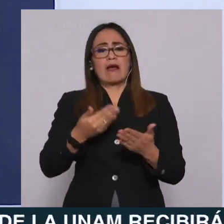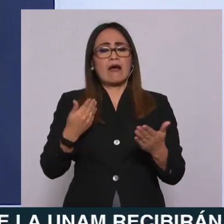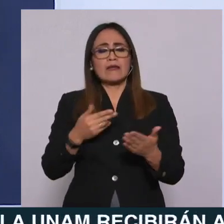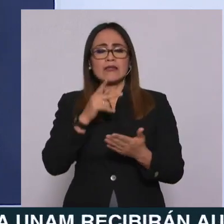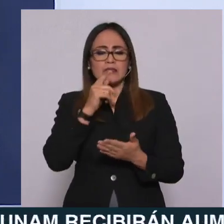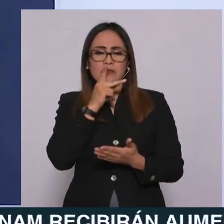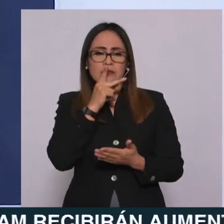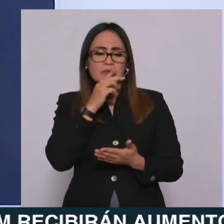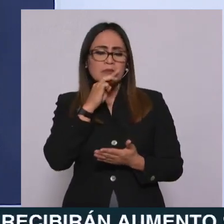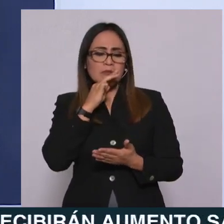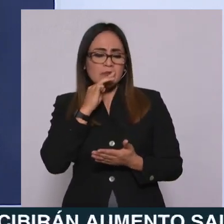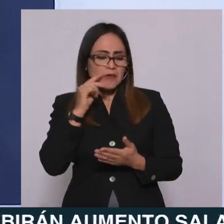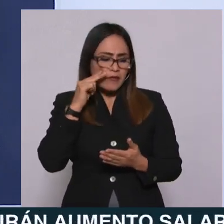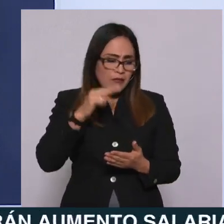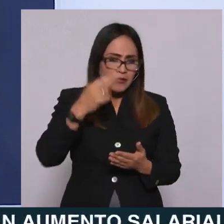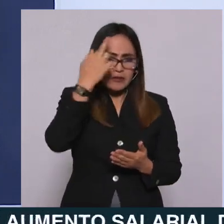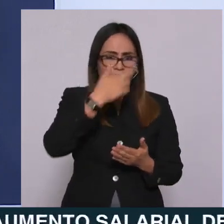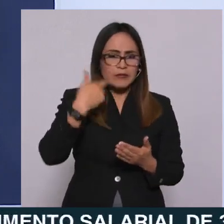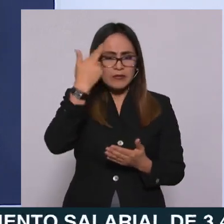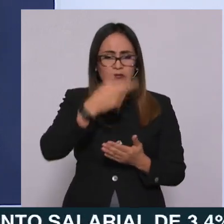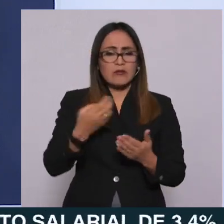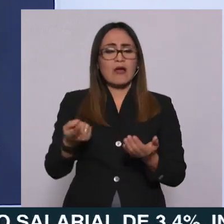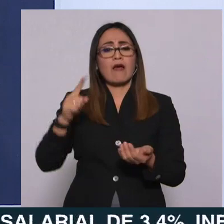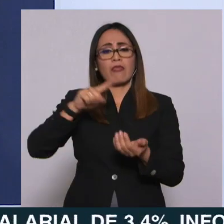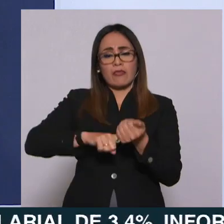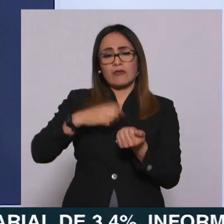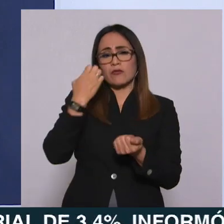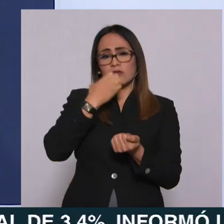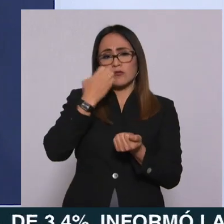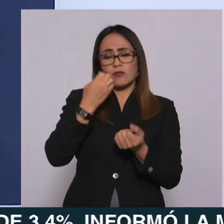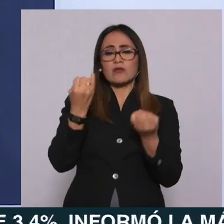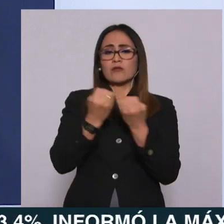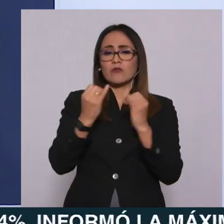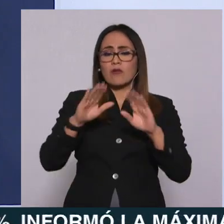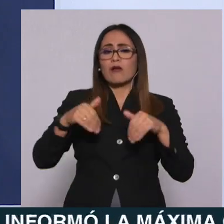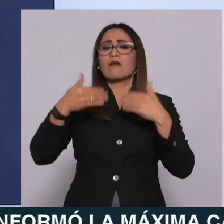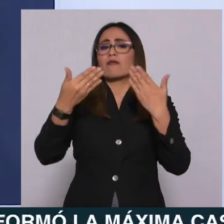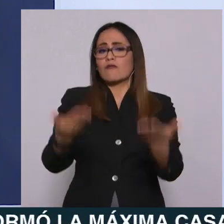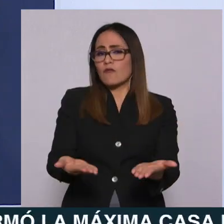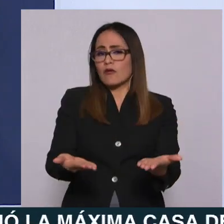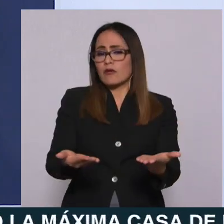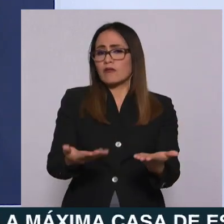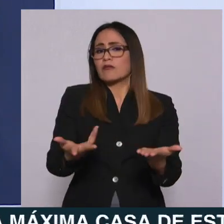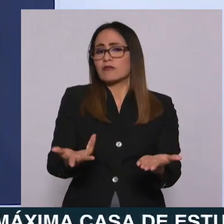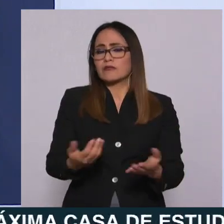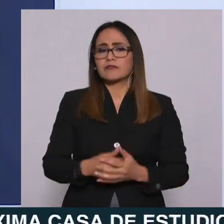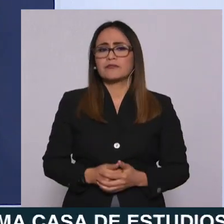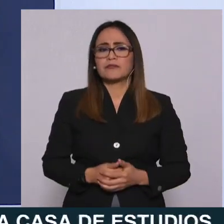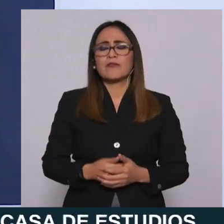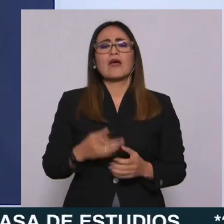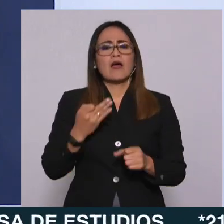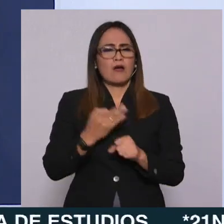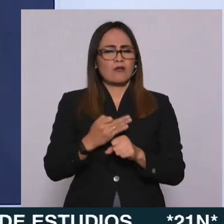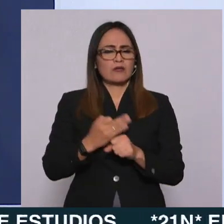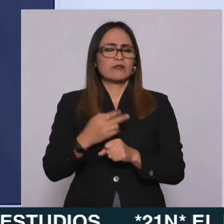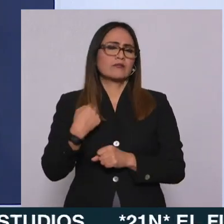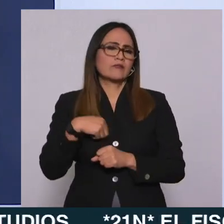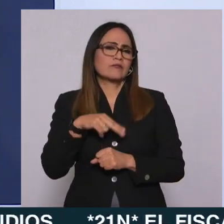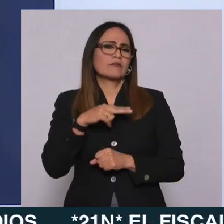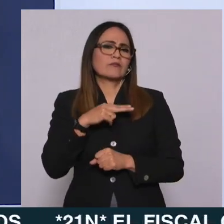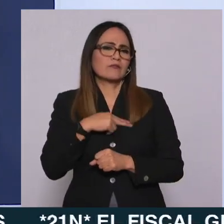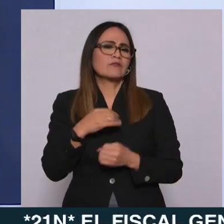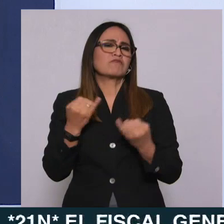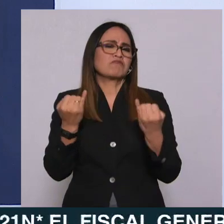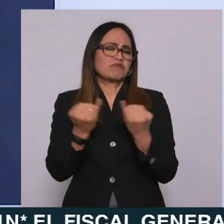su seguridad dentro y fuera de los planteles educativos. No creo, yo creo que lo que tendremos que empezar a hacer es